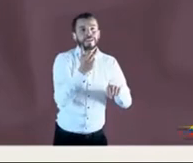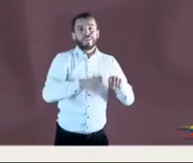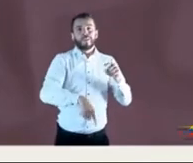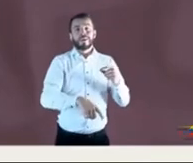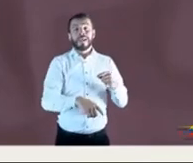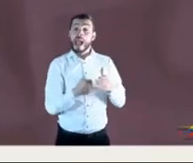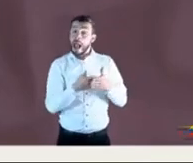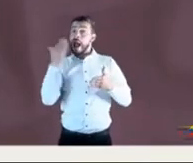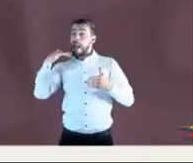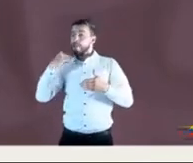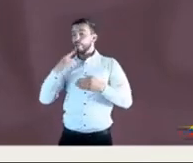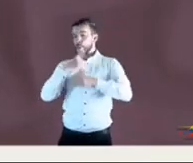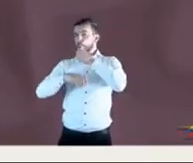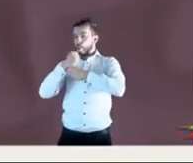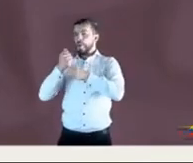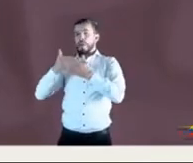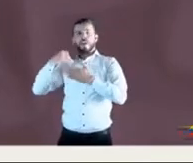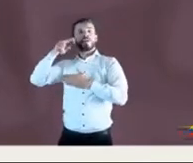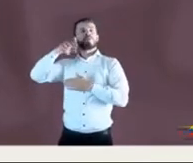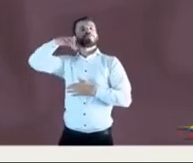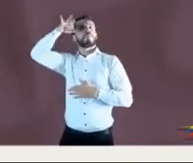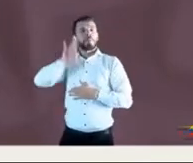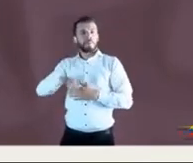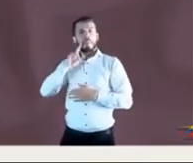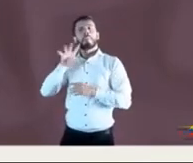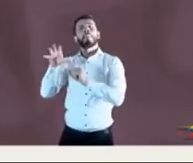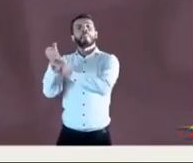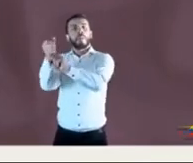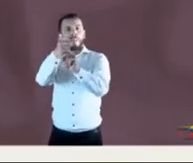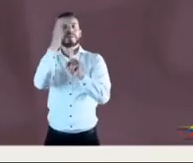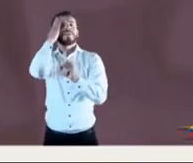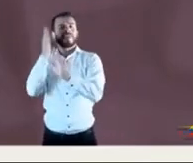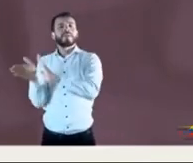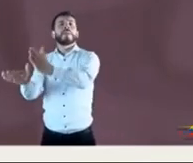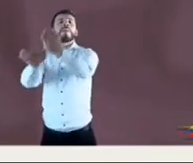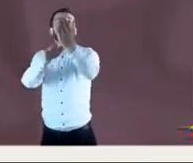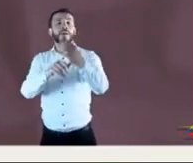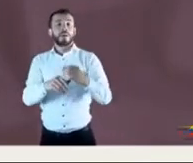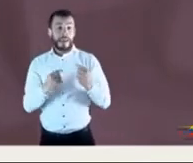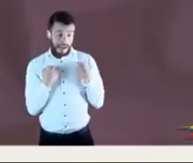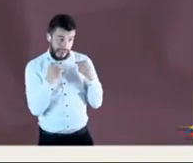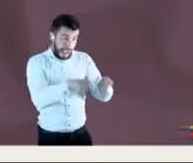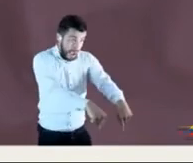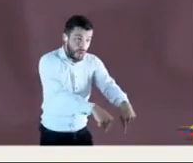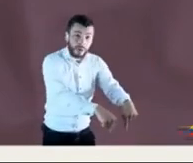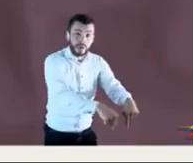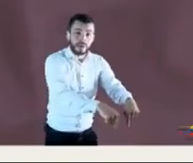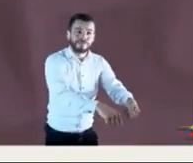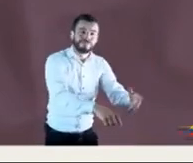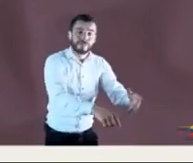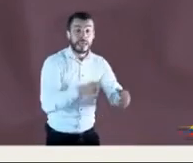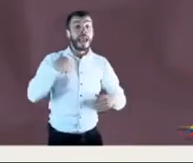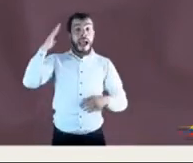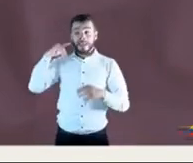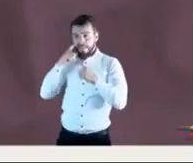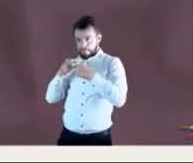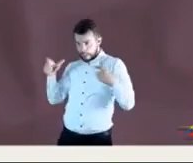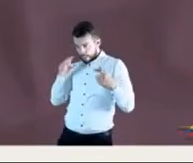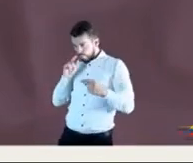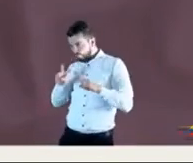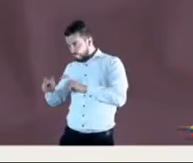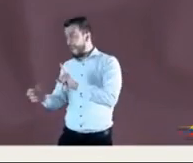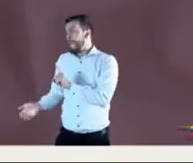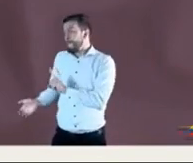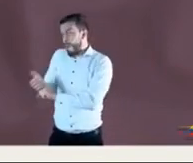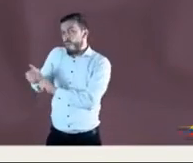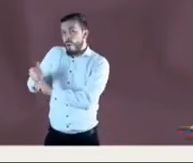es menor al que teníamos el año pasado, no porque se hayan cometido menos asesinatos, sino porque no hemos podido verificar